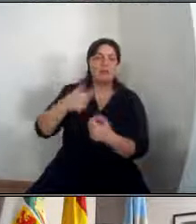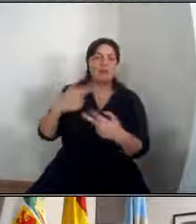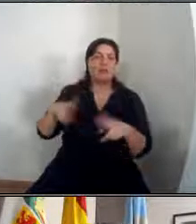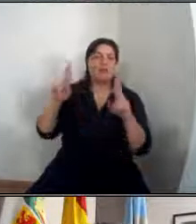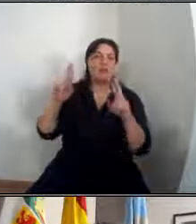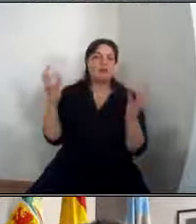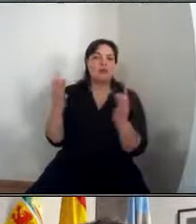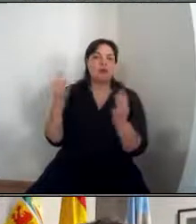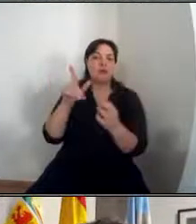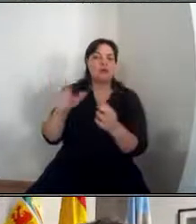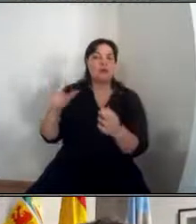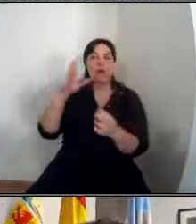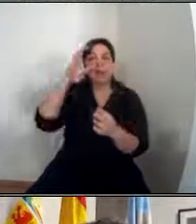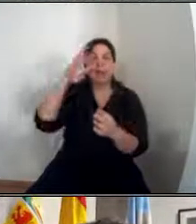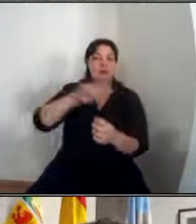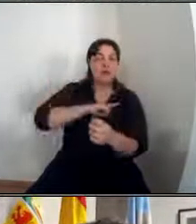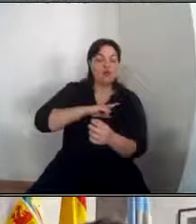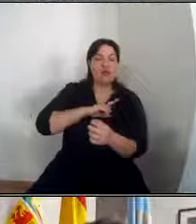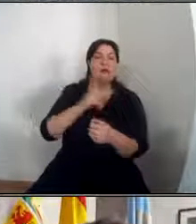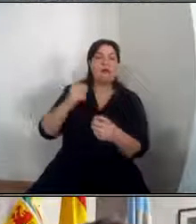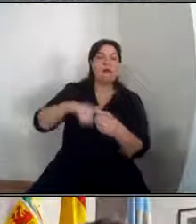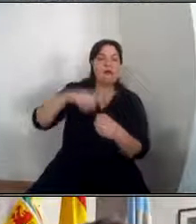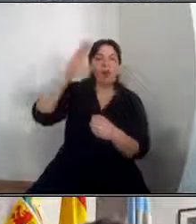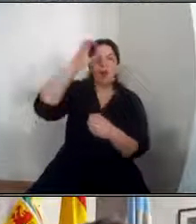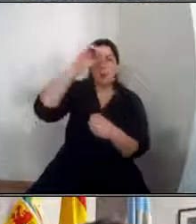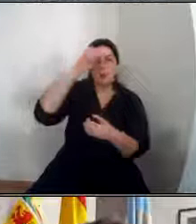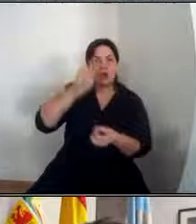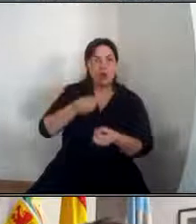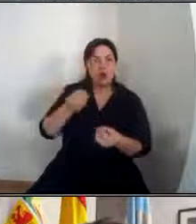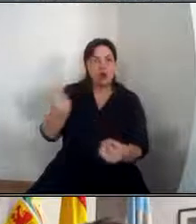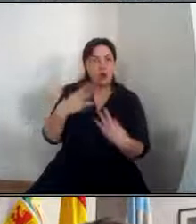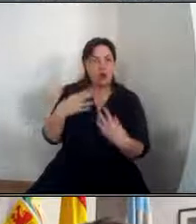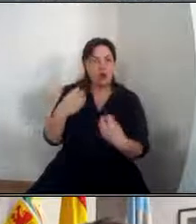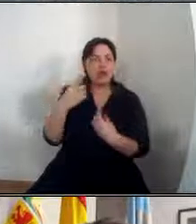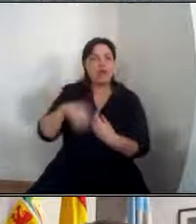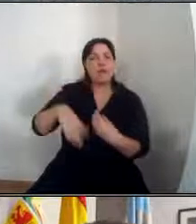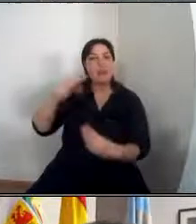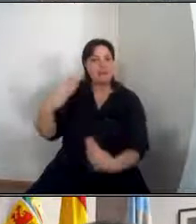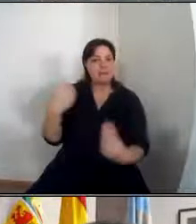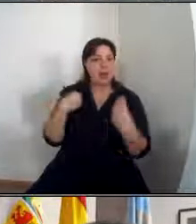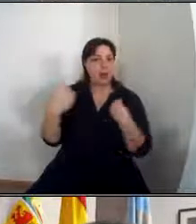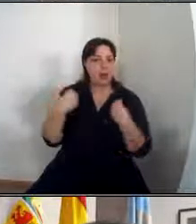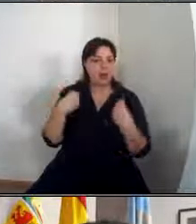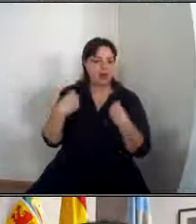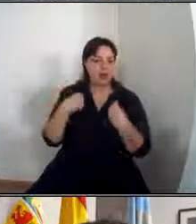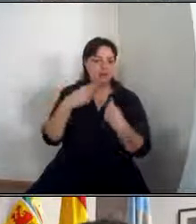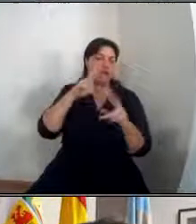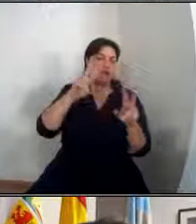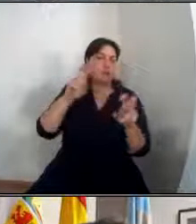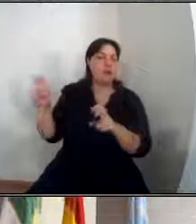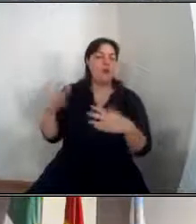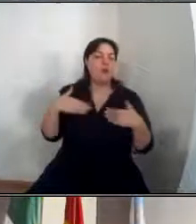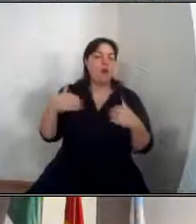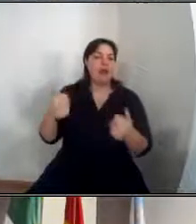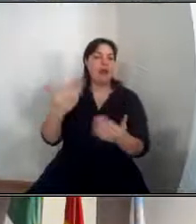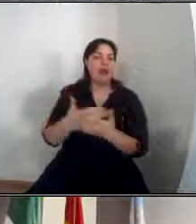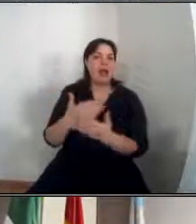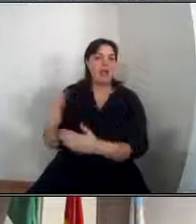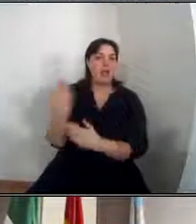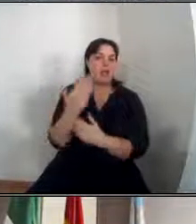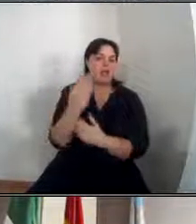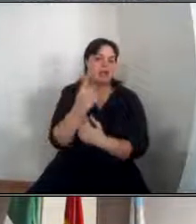están escuchando participen, opinen y nos hagan preguntas y cualquier temática que quieran proponerle a los